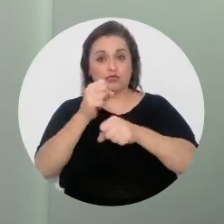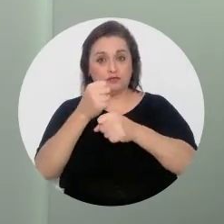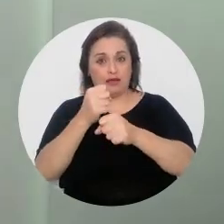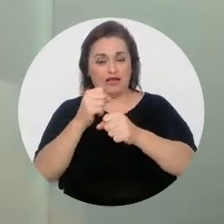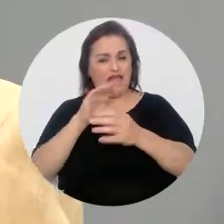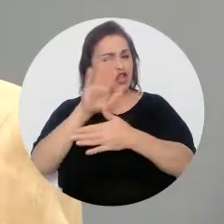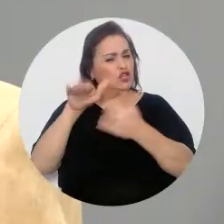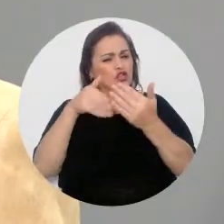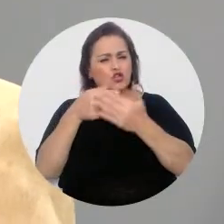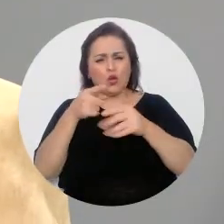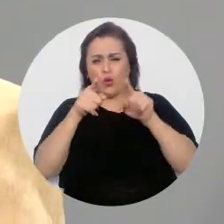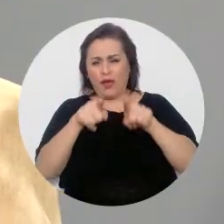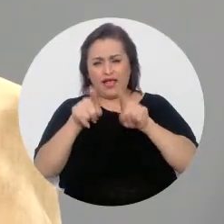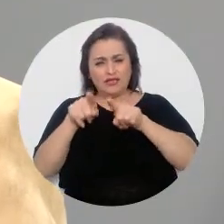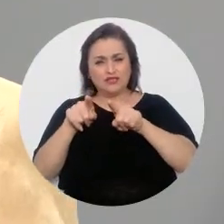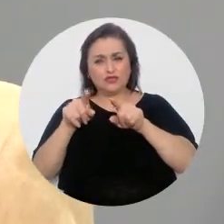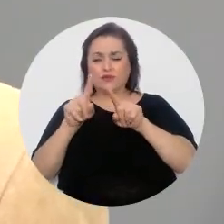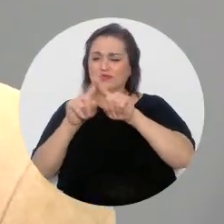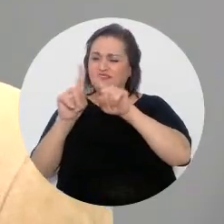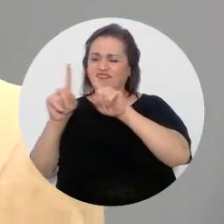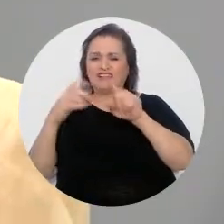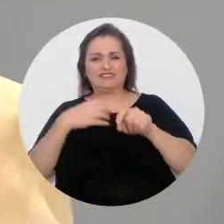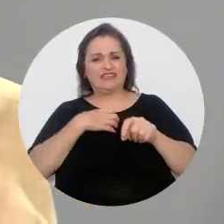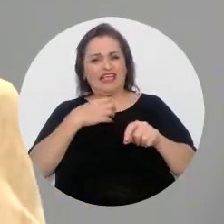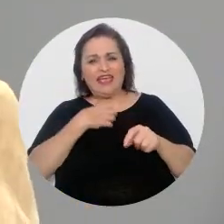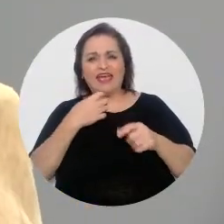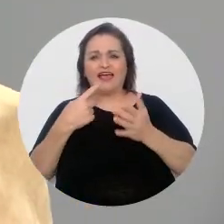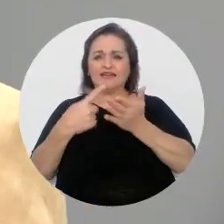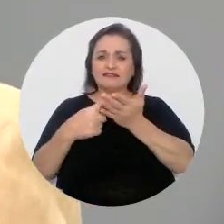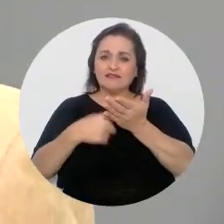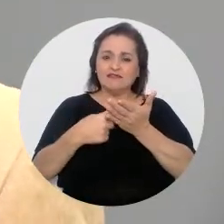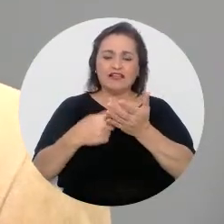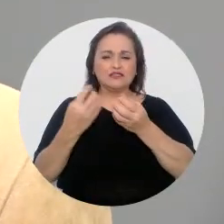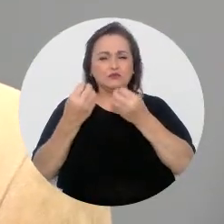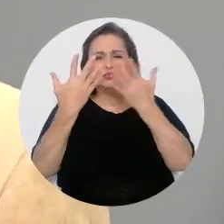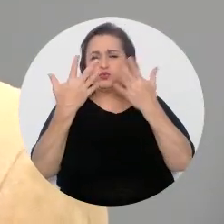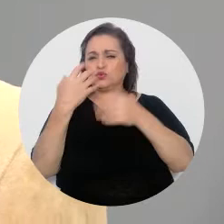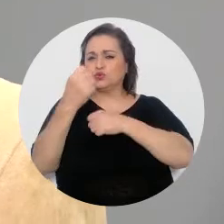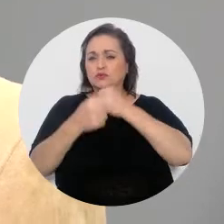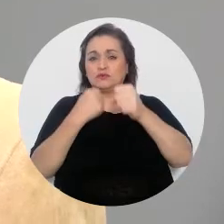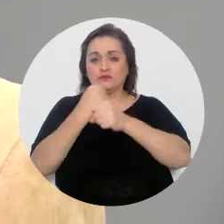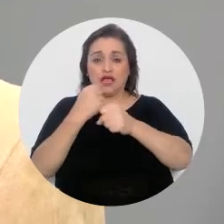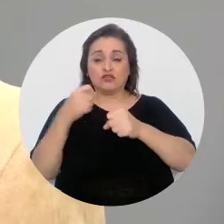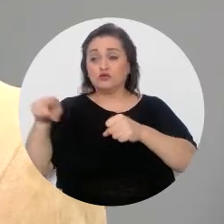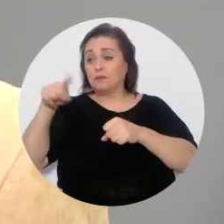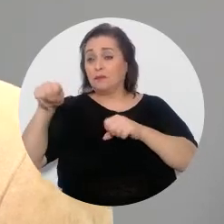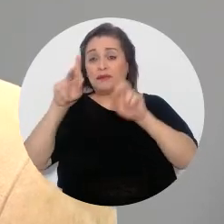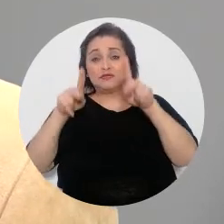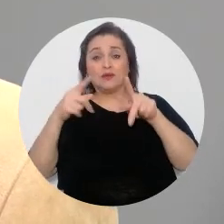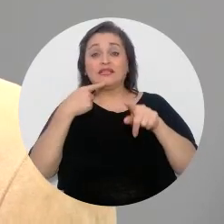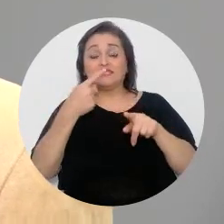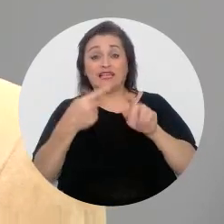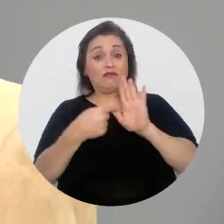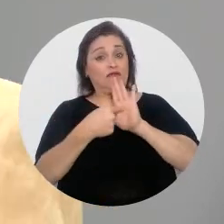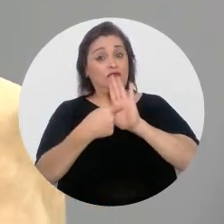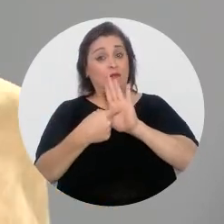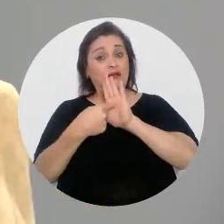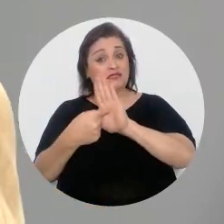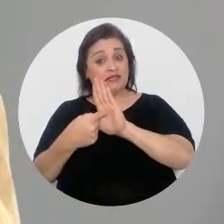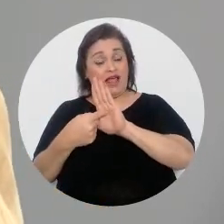esto ocasionaba varias quejas y varios debates durante muchísimos años, porque se decía que